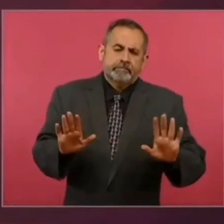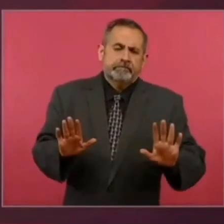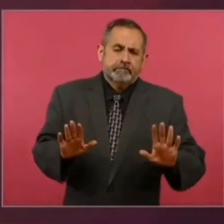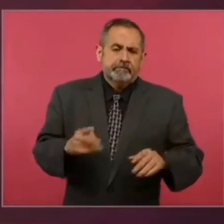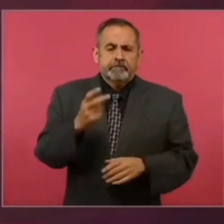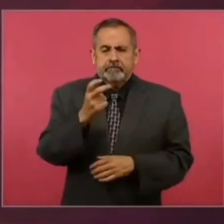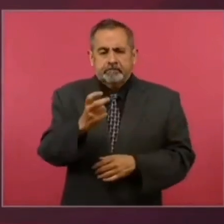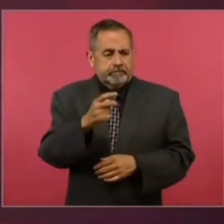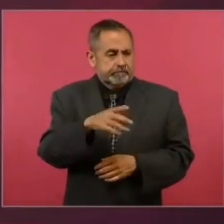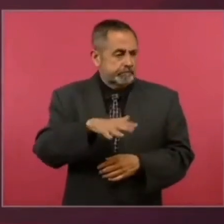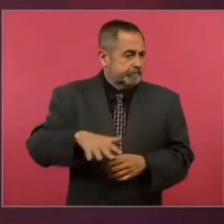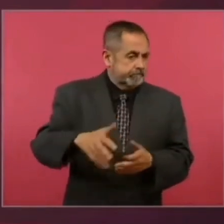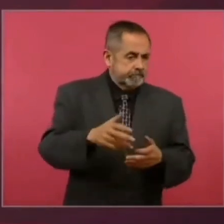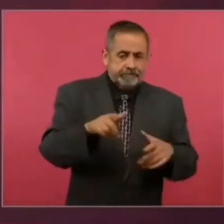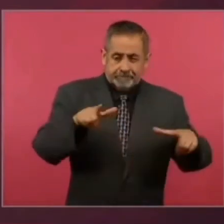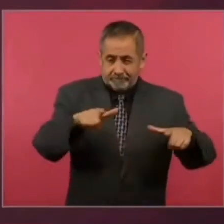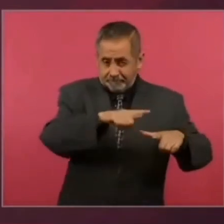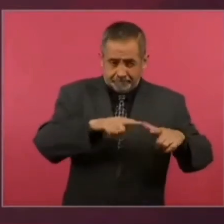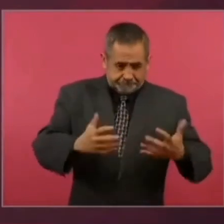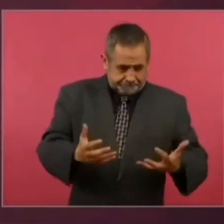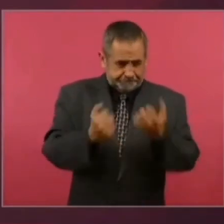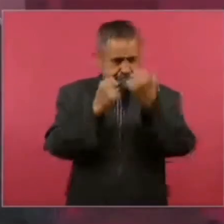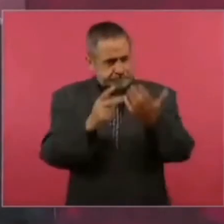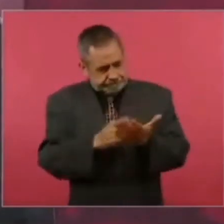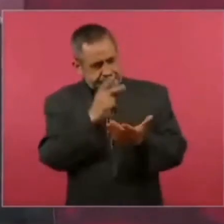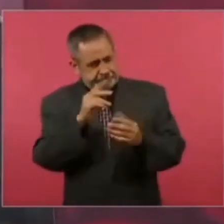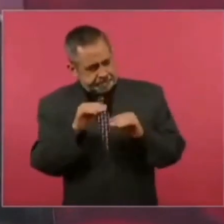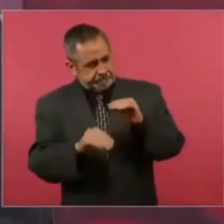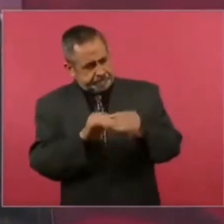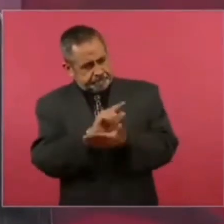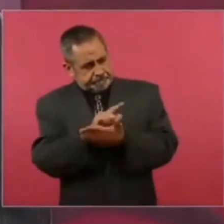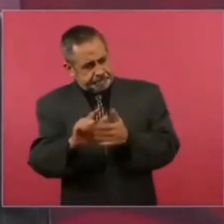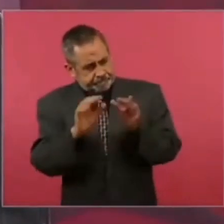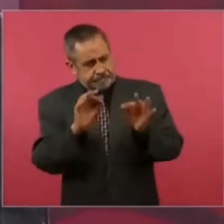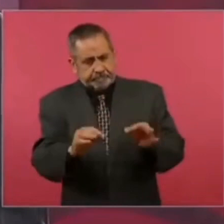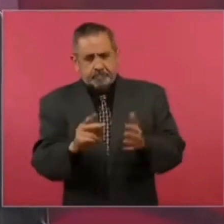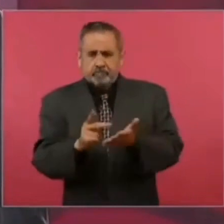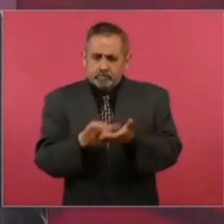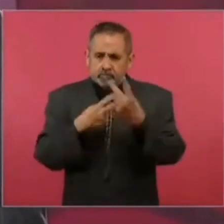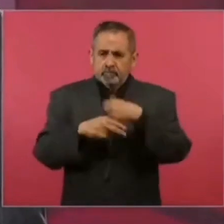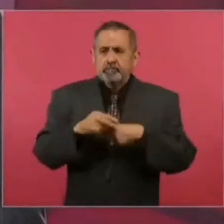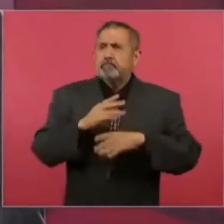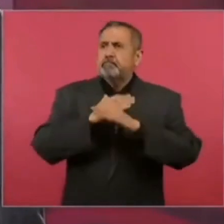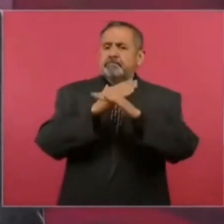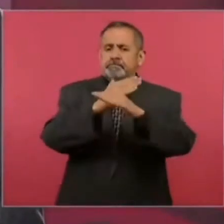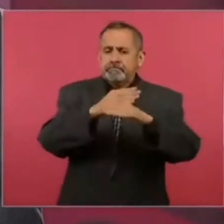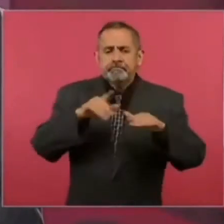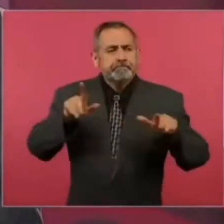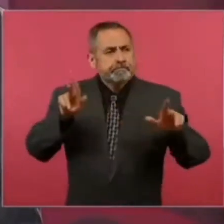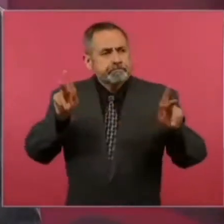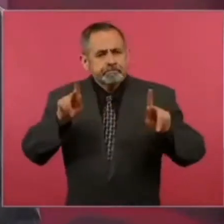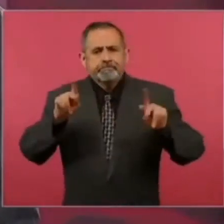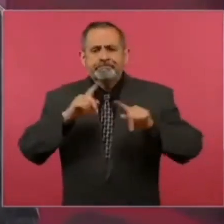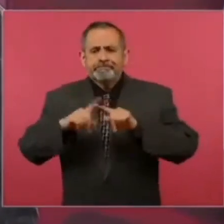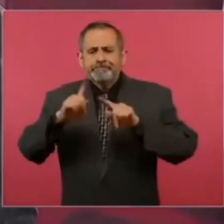Pues es recuperar el lago, el que regresen las aves.